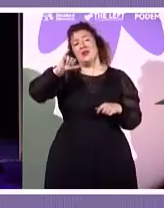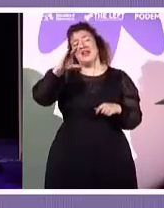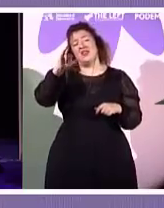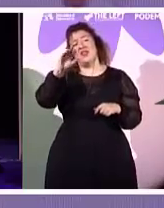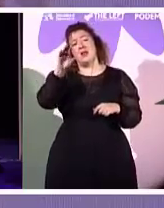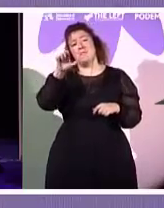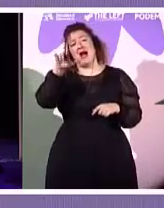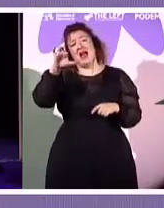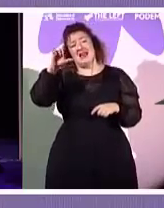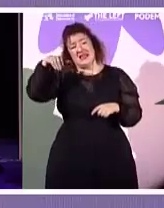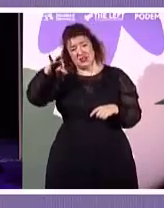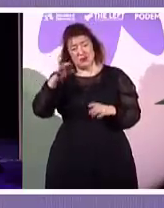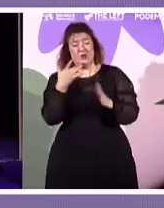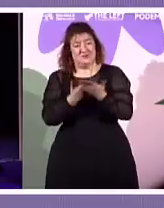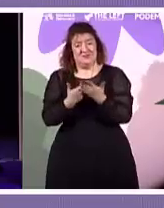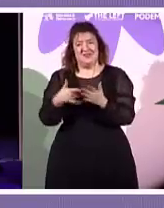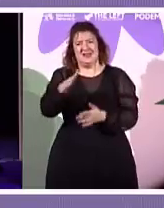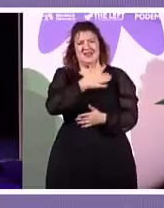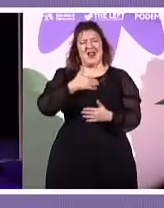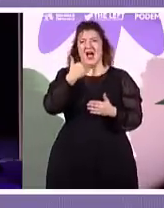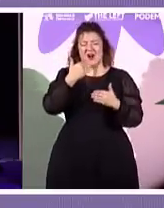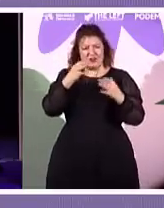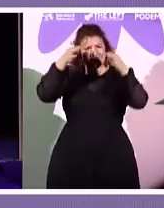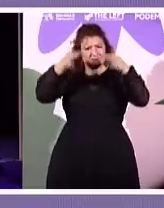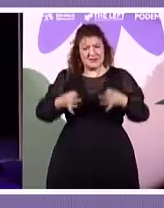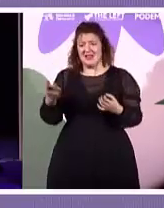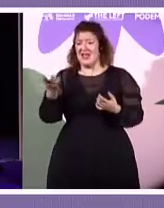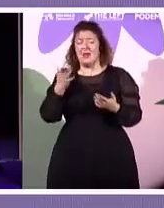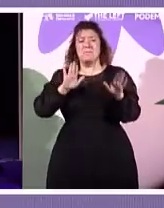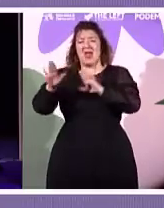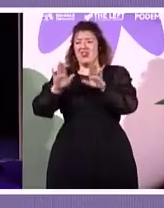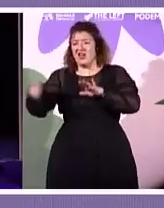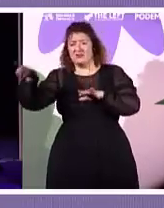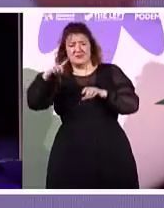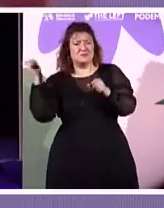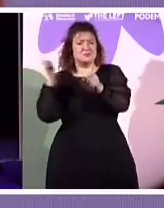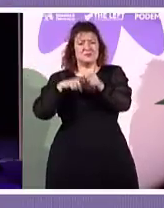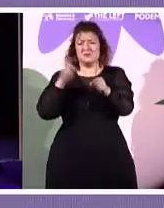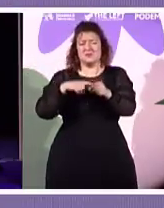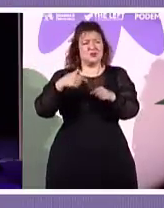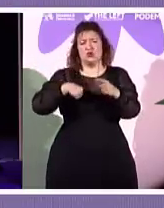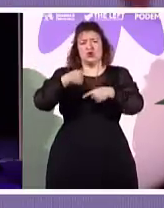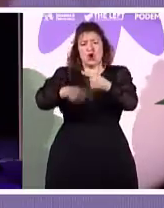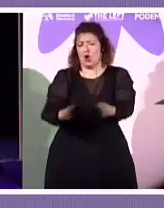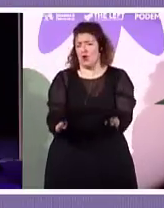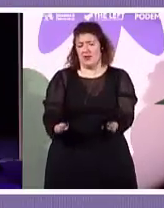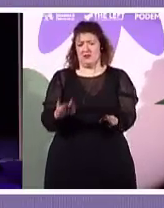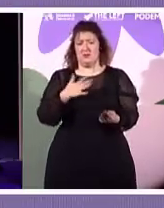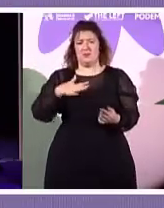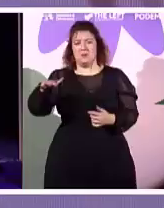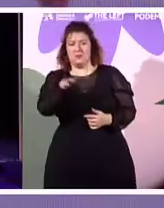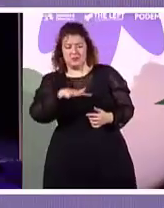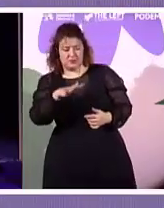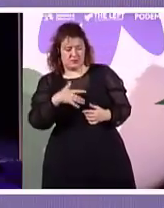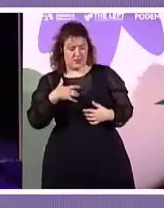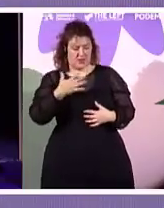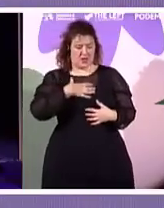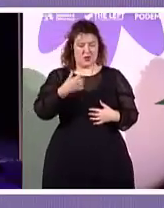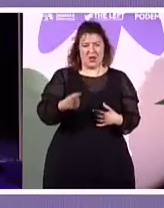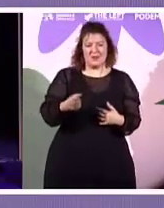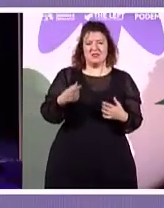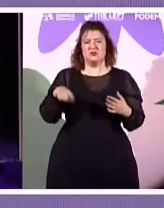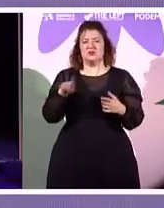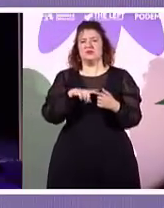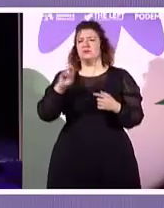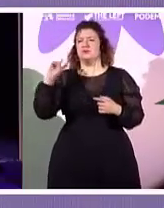los vecinos y las vecinas estén implicadas en el día a día de las decisiones que se toman en sus barrios en sus ayuntamientos